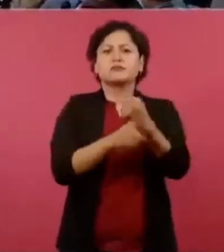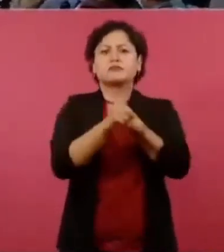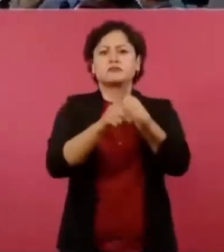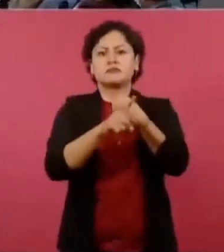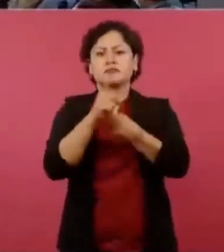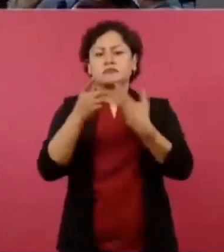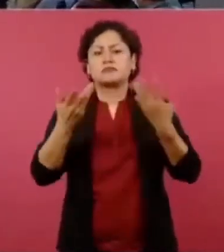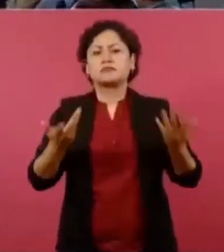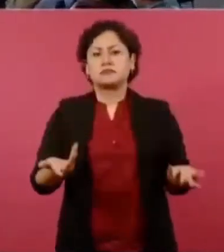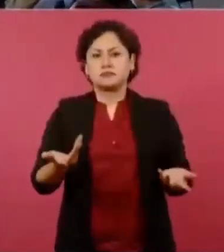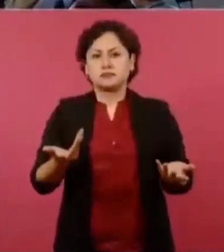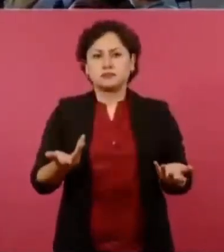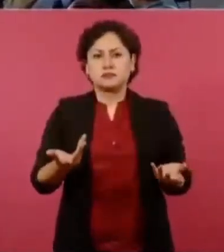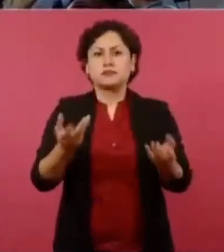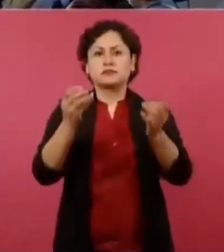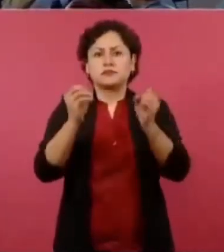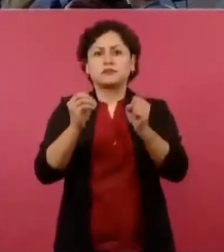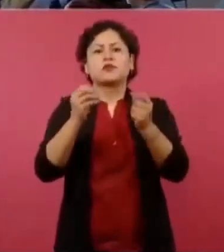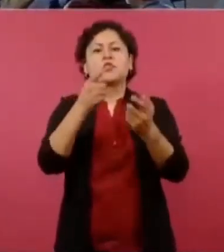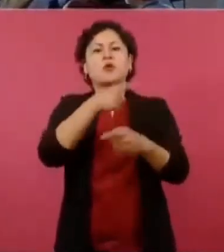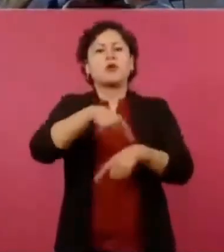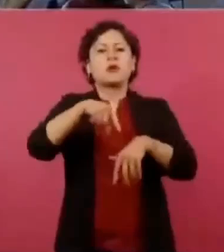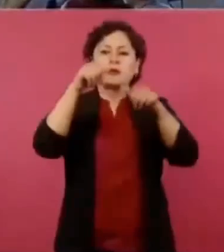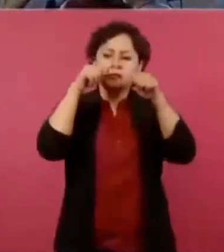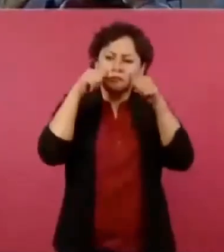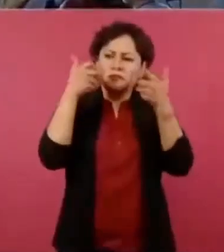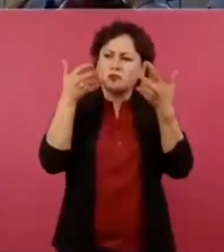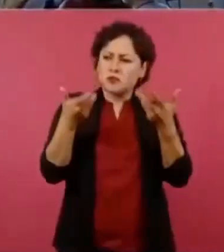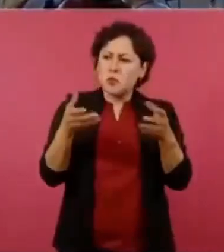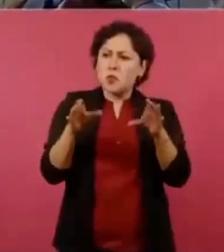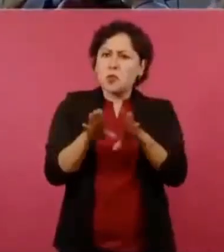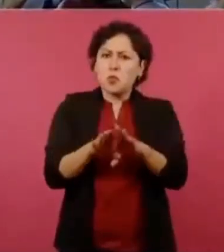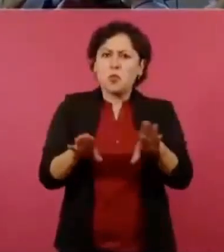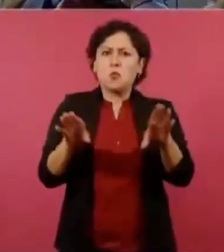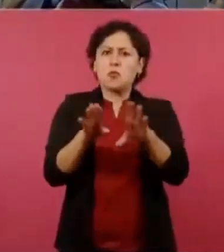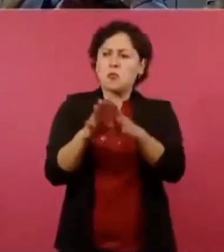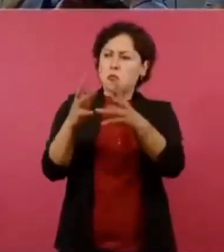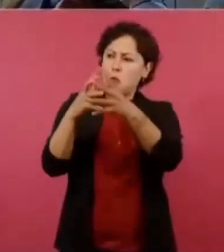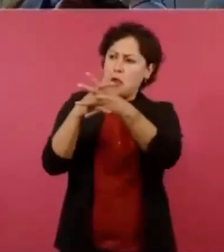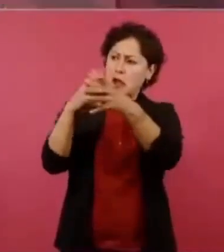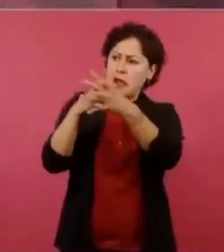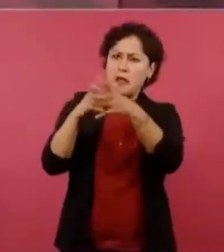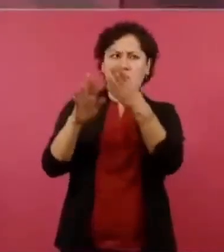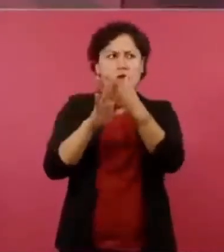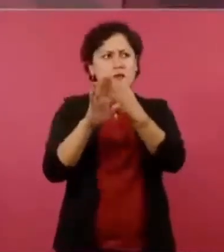de búsqueda de la paz para evitar la guerra.